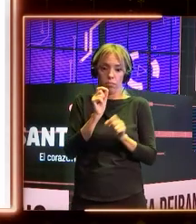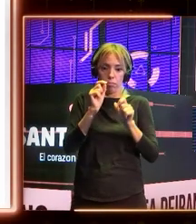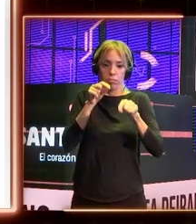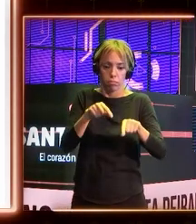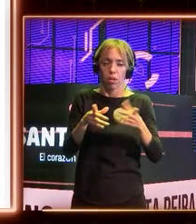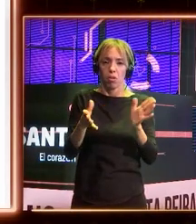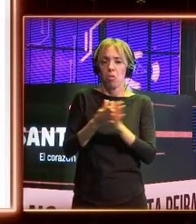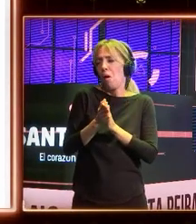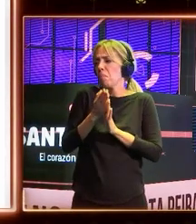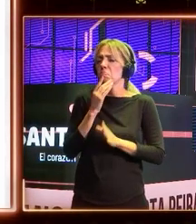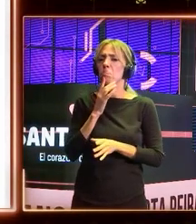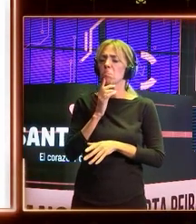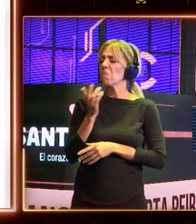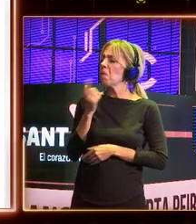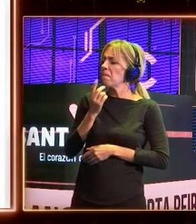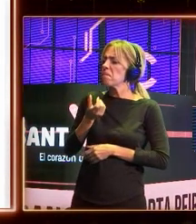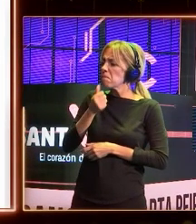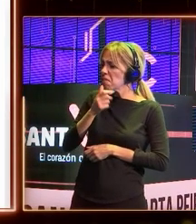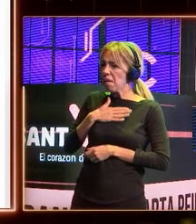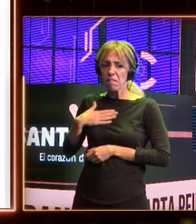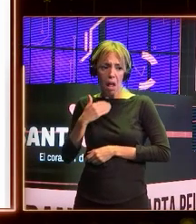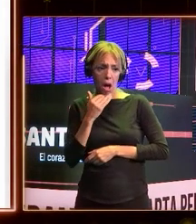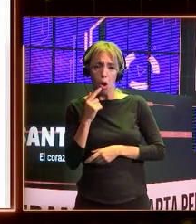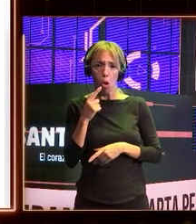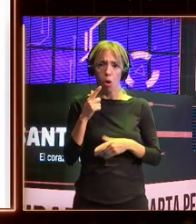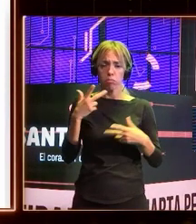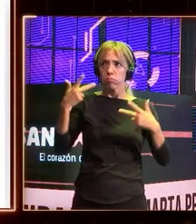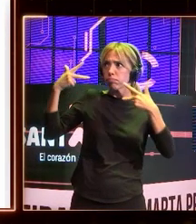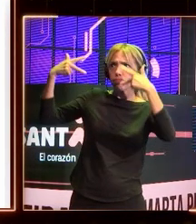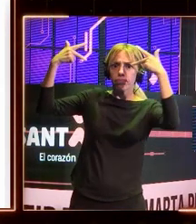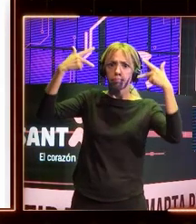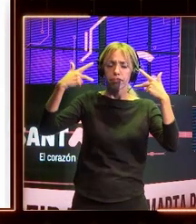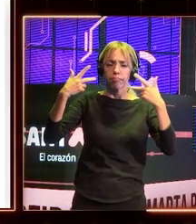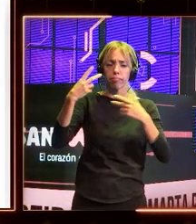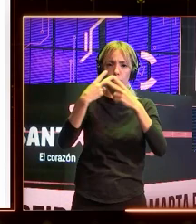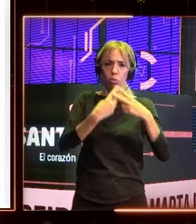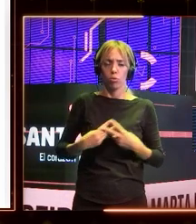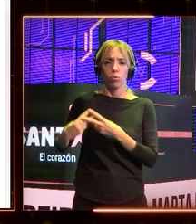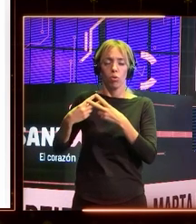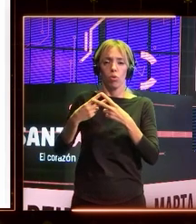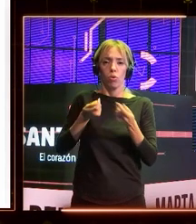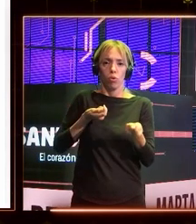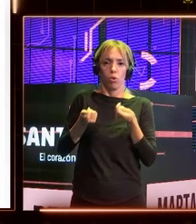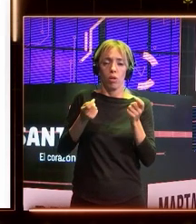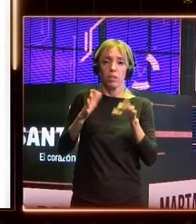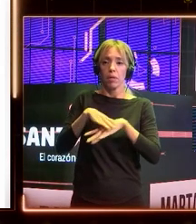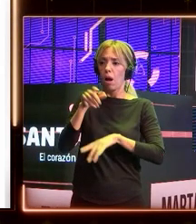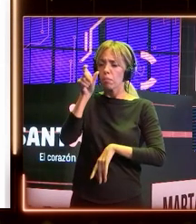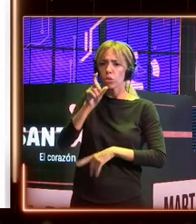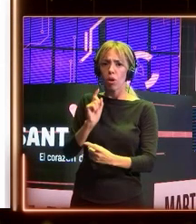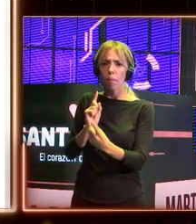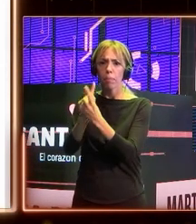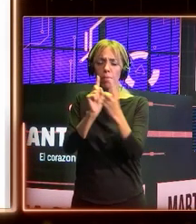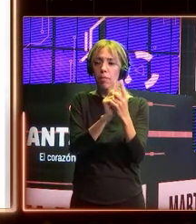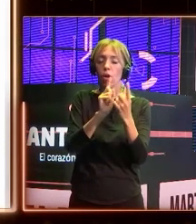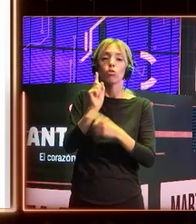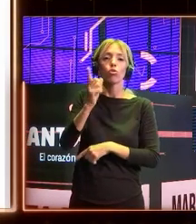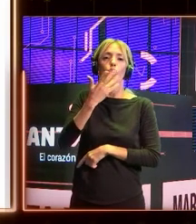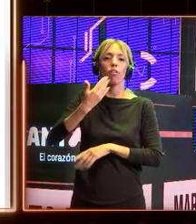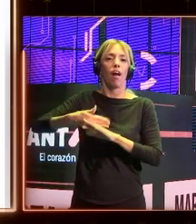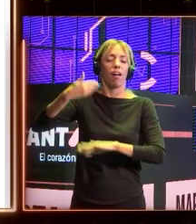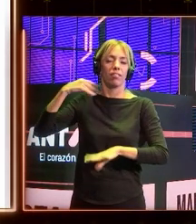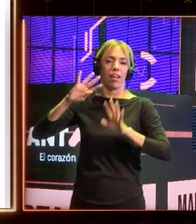pues voy a por unas bebidas, tú si quieres algo, yo qué sé, pues pasteleando por ahí, encontrándose con gente a la que solo conocía online de antes,